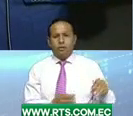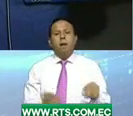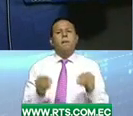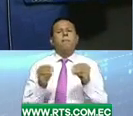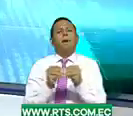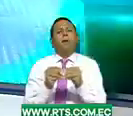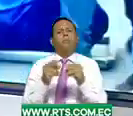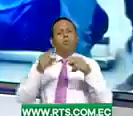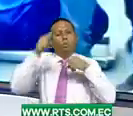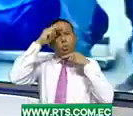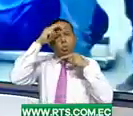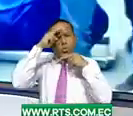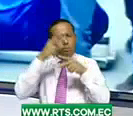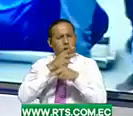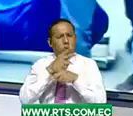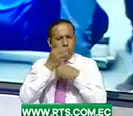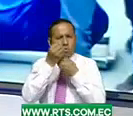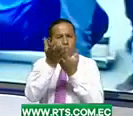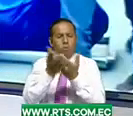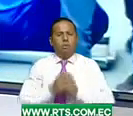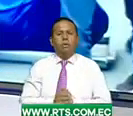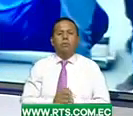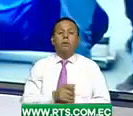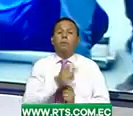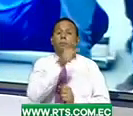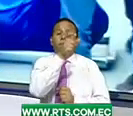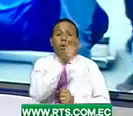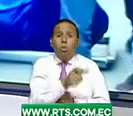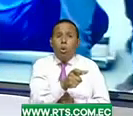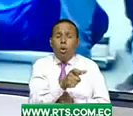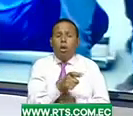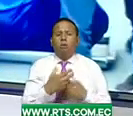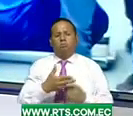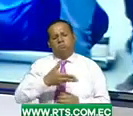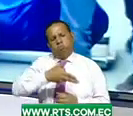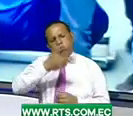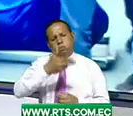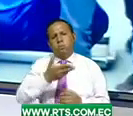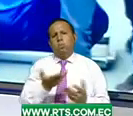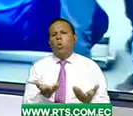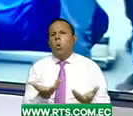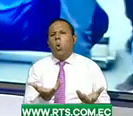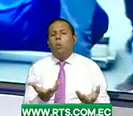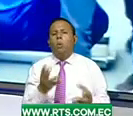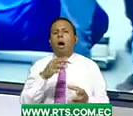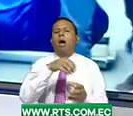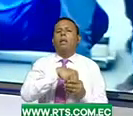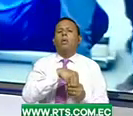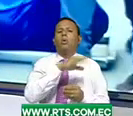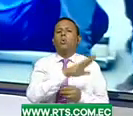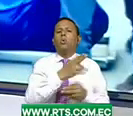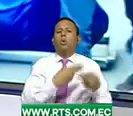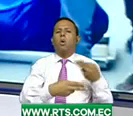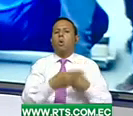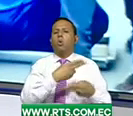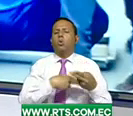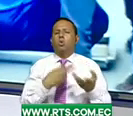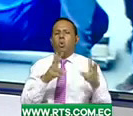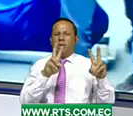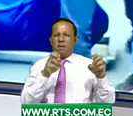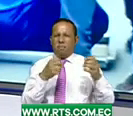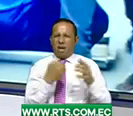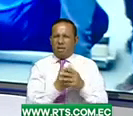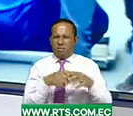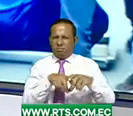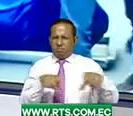Roja. Un ciudadano fue asesinado por sicarios al interior de un local de venta de madera. Este crimen